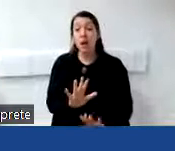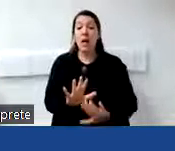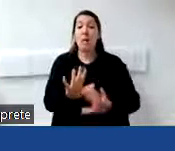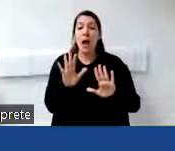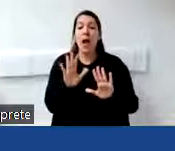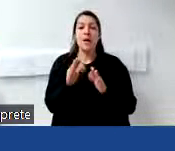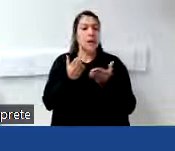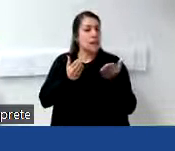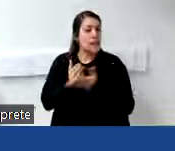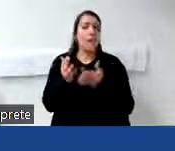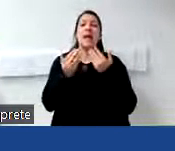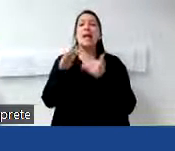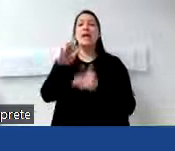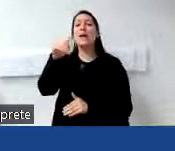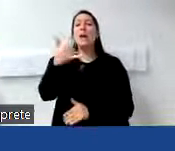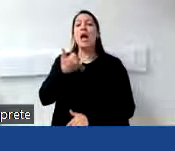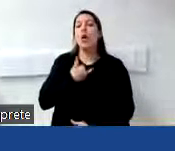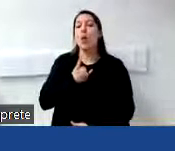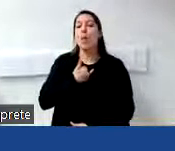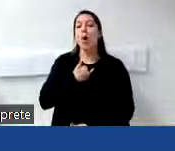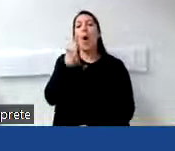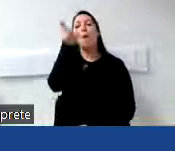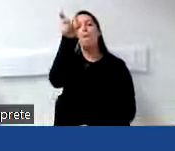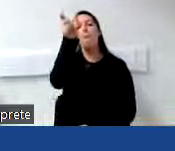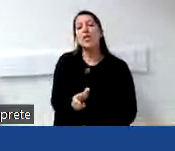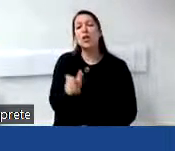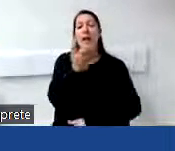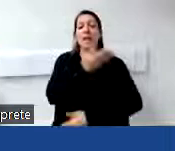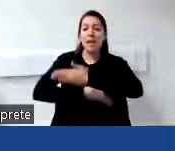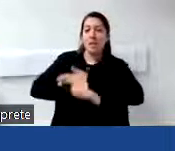término persona con discapacidad, ya sea persona con discapacidad